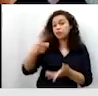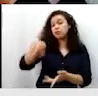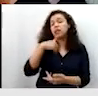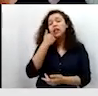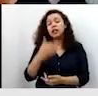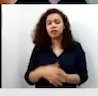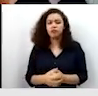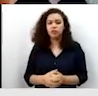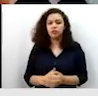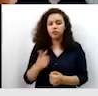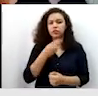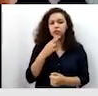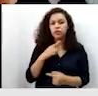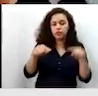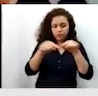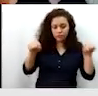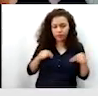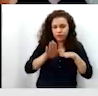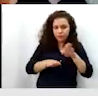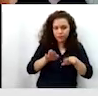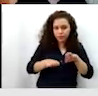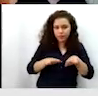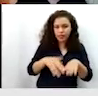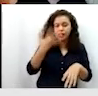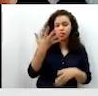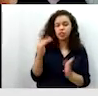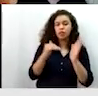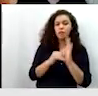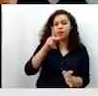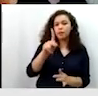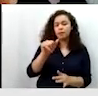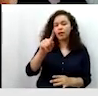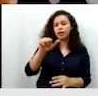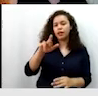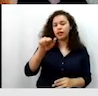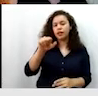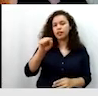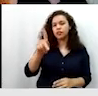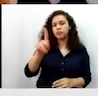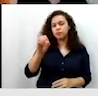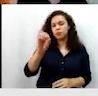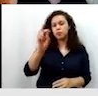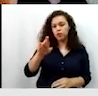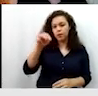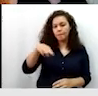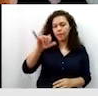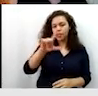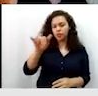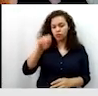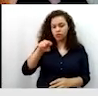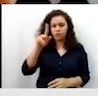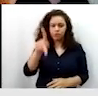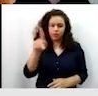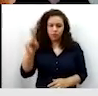van a utilizar tapetes sanitizantes a 5,000 partes por millón, si supongamos que tuvimos un caso COVID